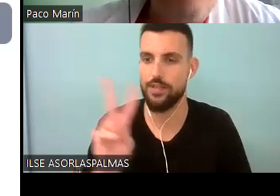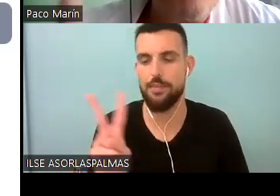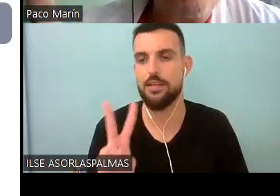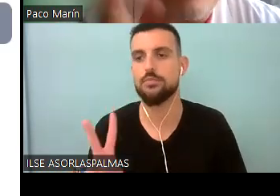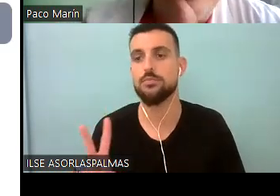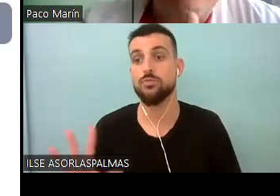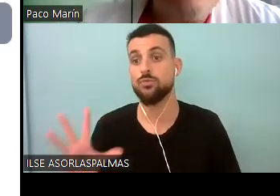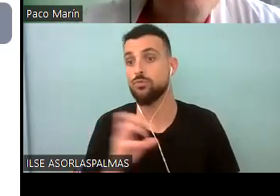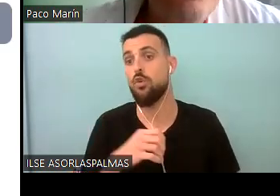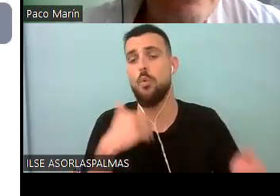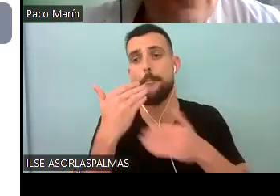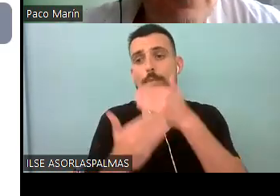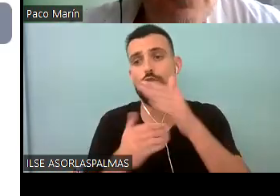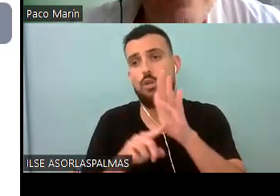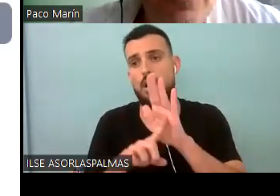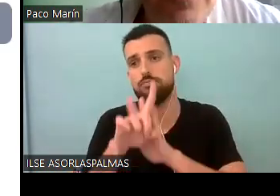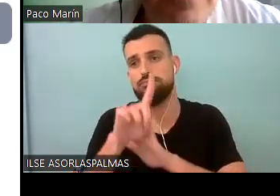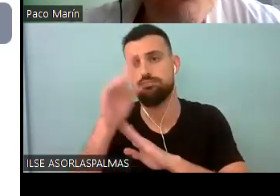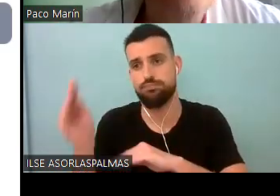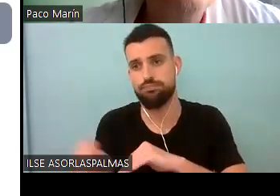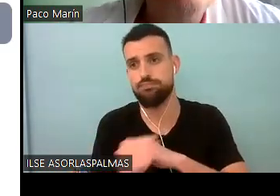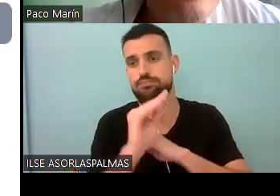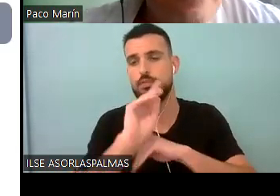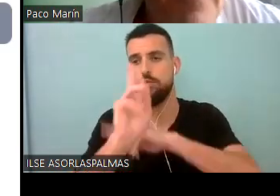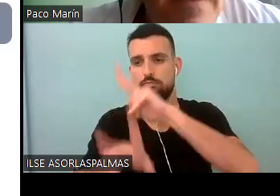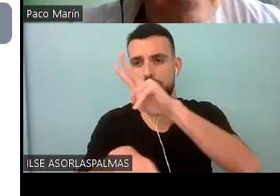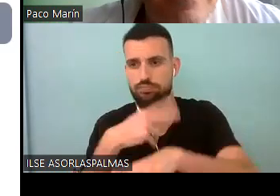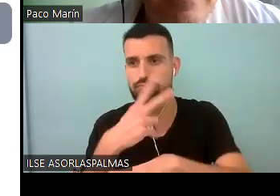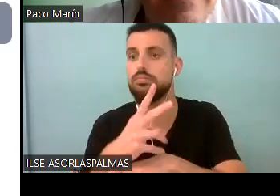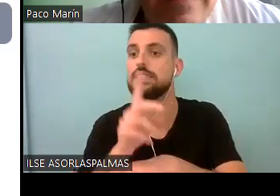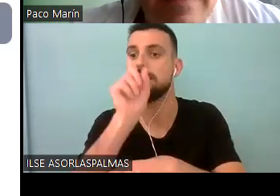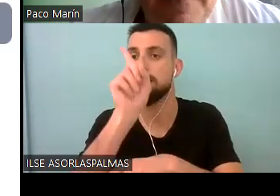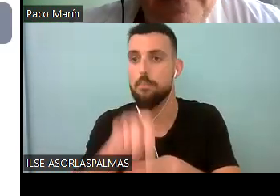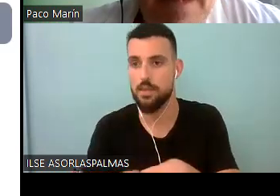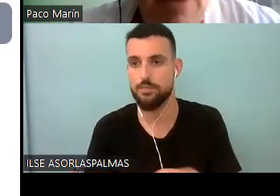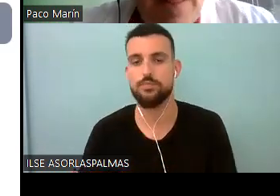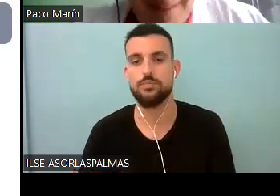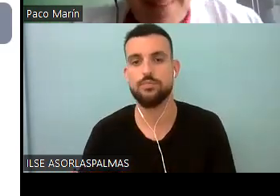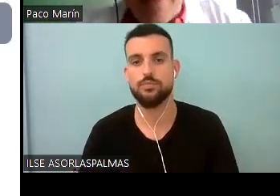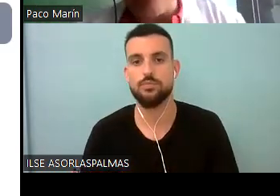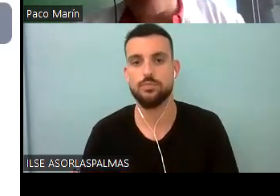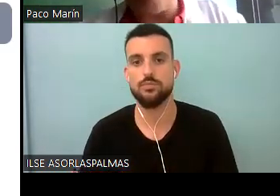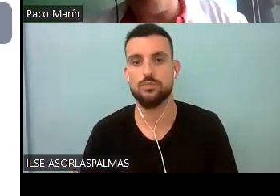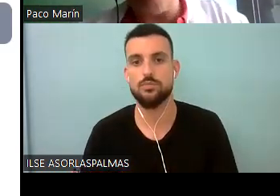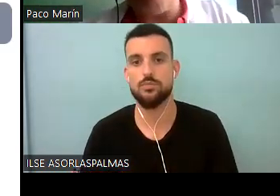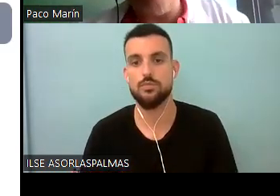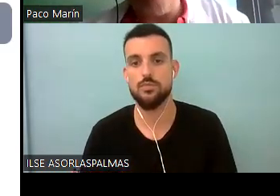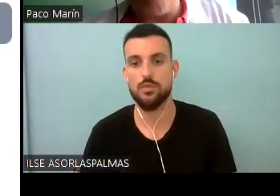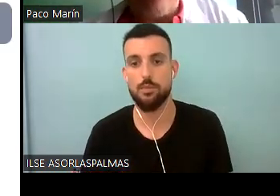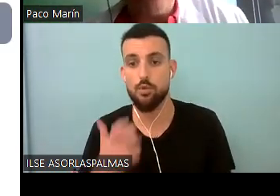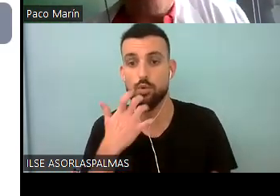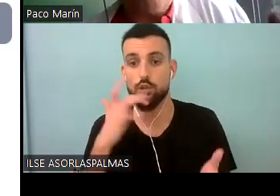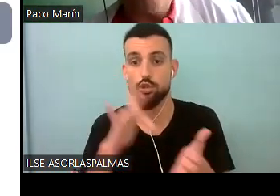todo el proceso regenerativo, todo el proceso antioxidativo, y también a la hora de mantener la cantidad